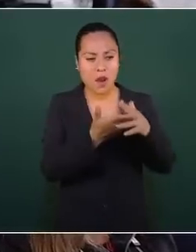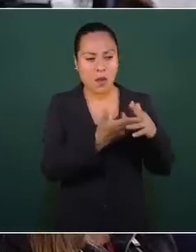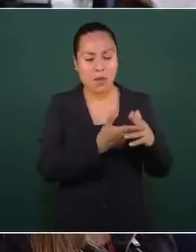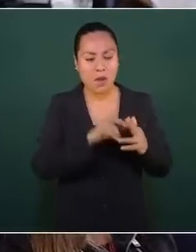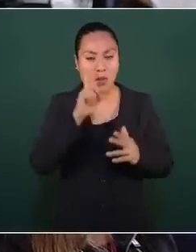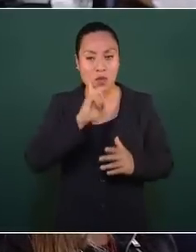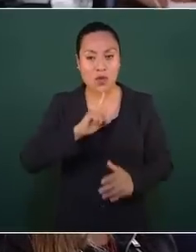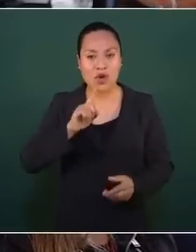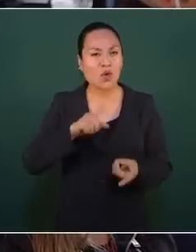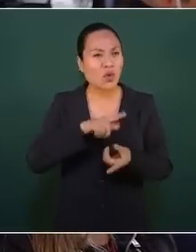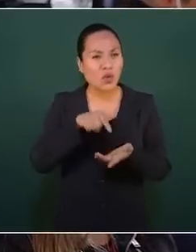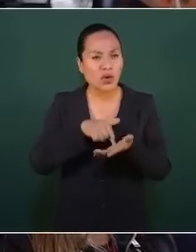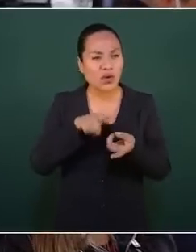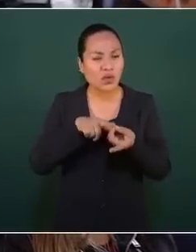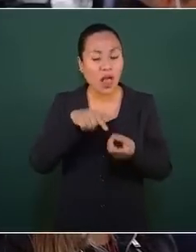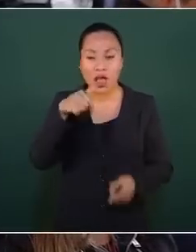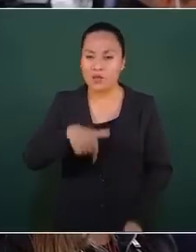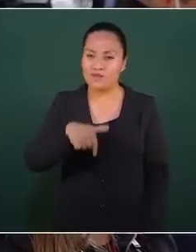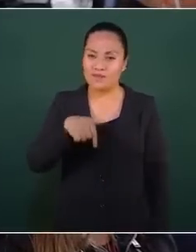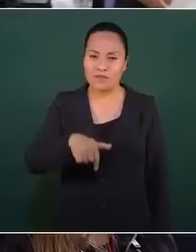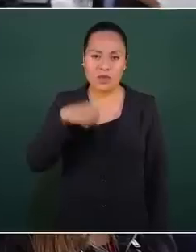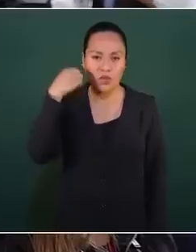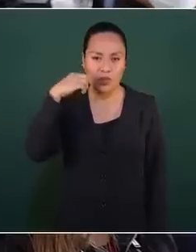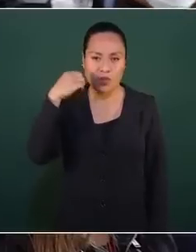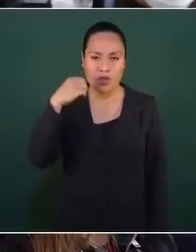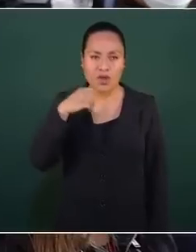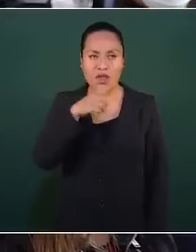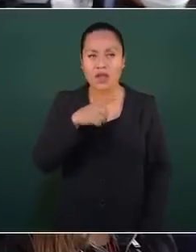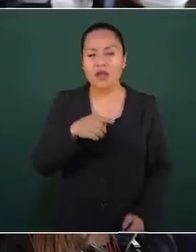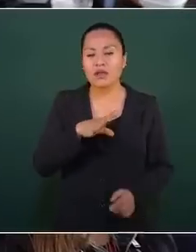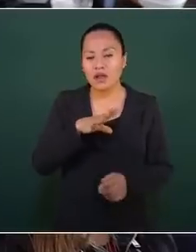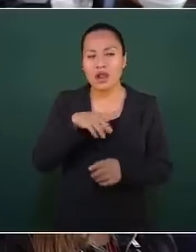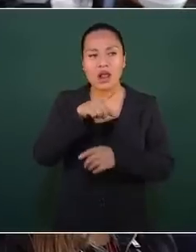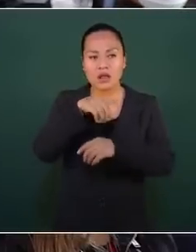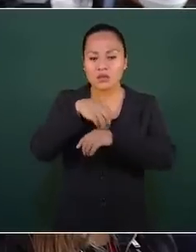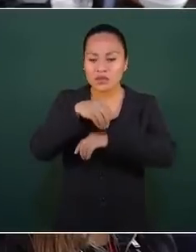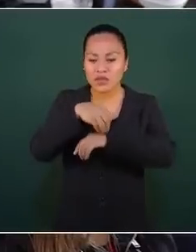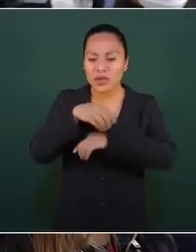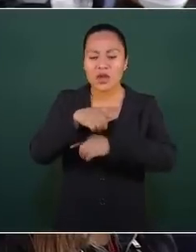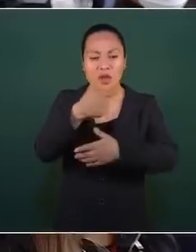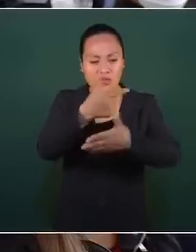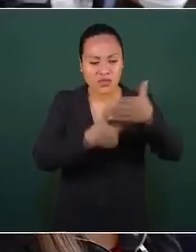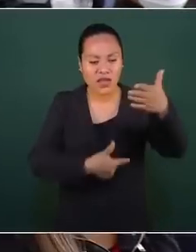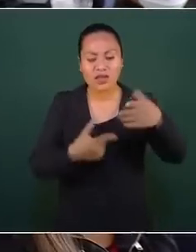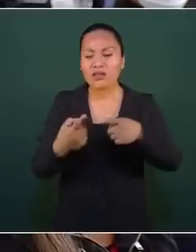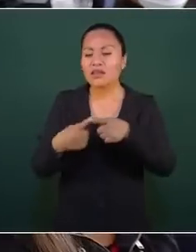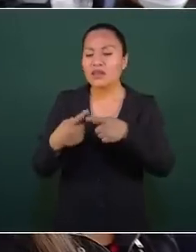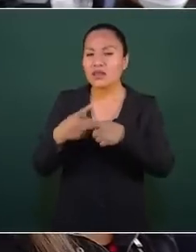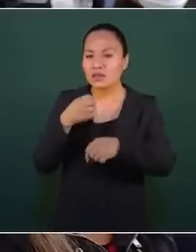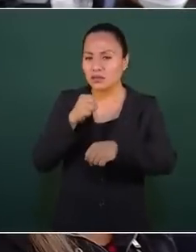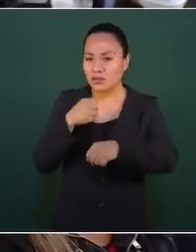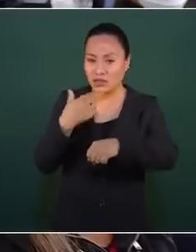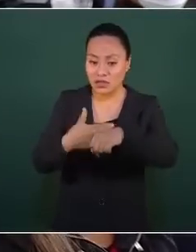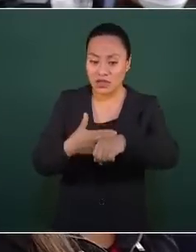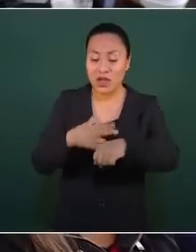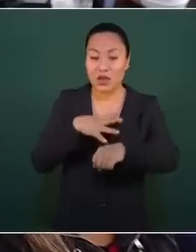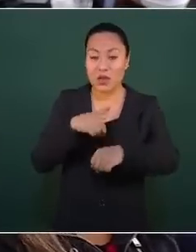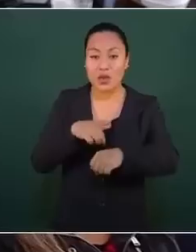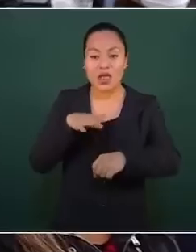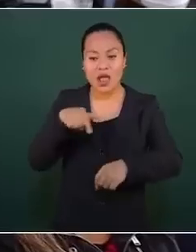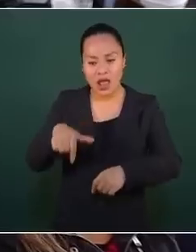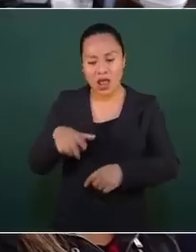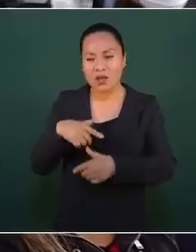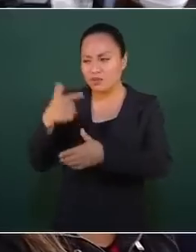aquí en Oaxaca. Desde luego, usted lo hace con apoyo en las cifras del Secretariado Ejecutivo de Seguridad Pública de nuestro